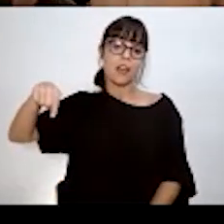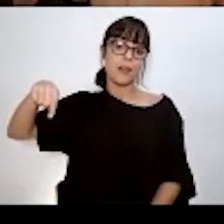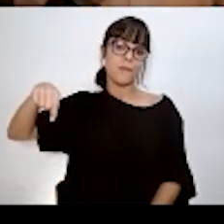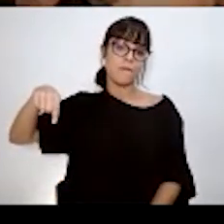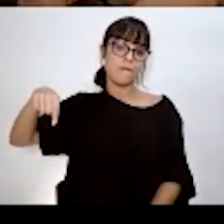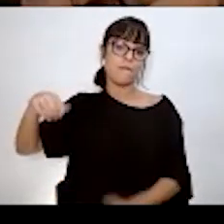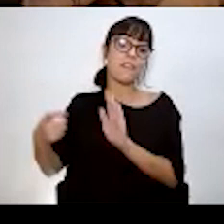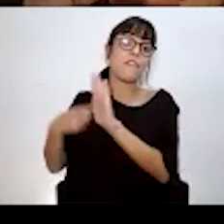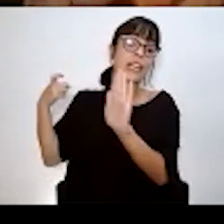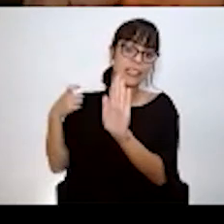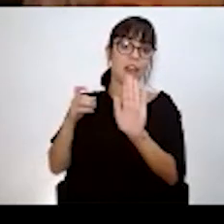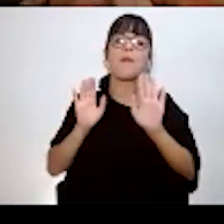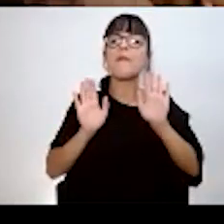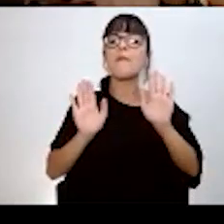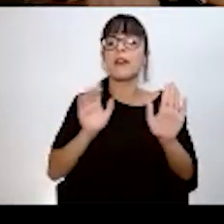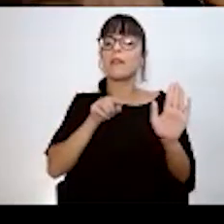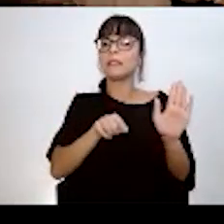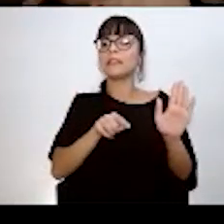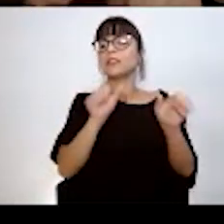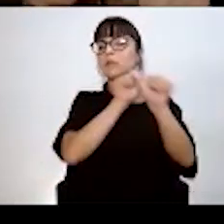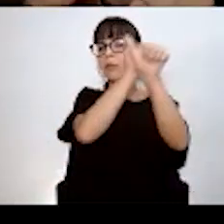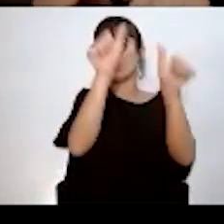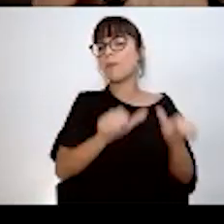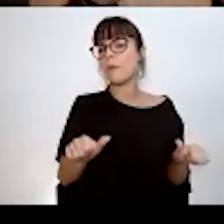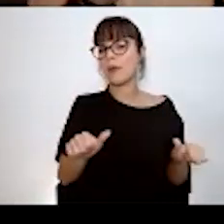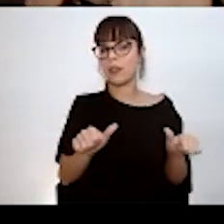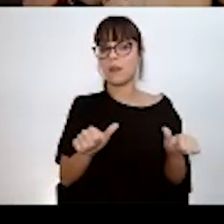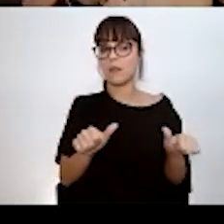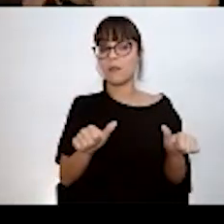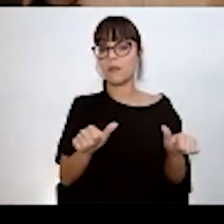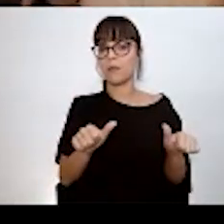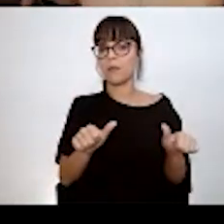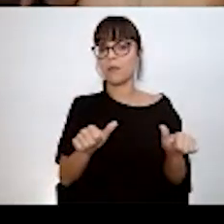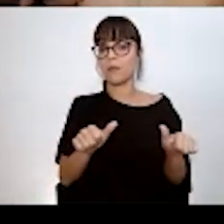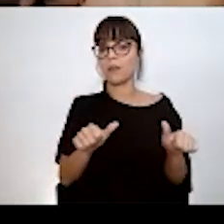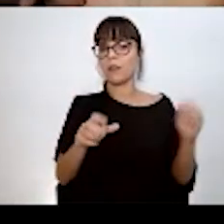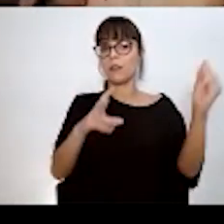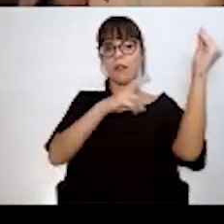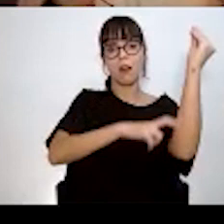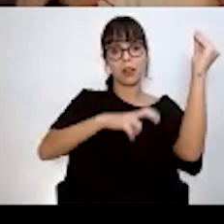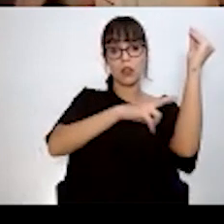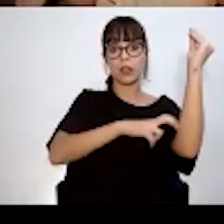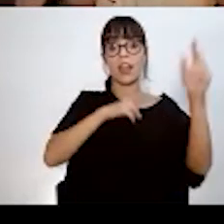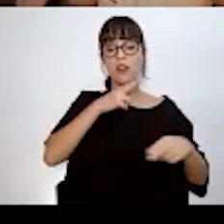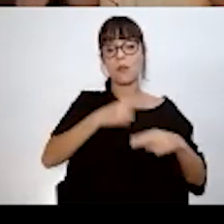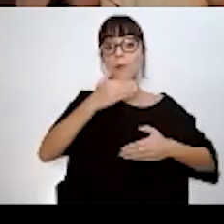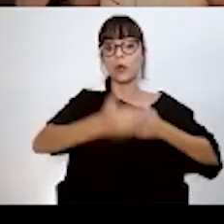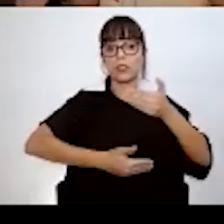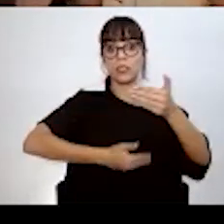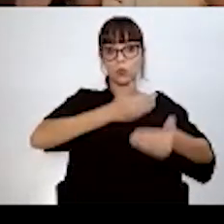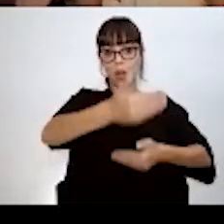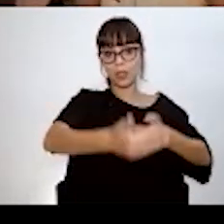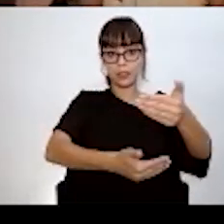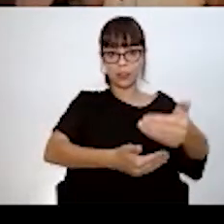todo lo que son los modelos explicativos de lo que se denomina la arqueología procesualista y fundamentalmente